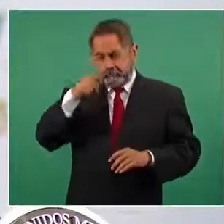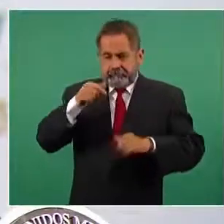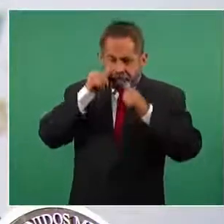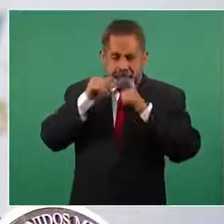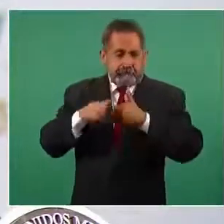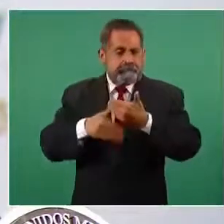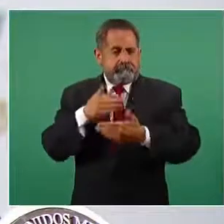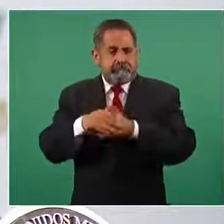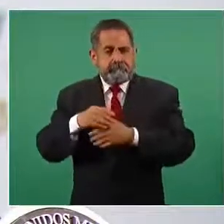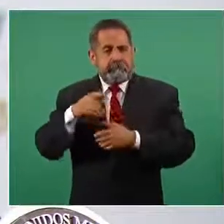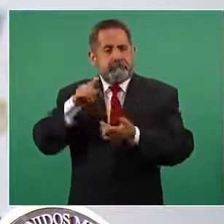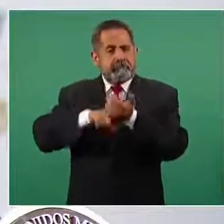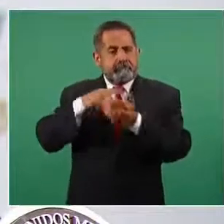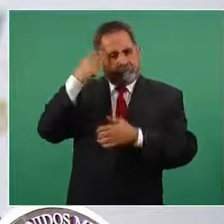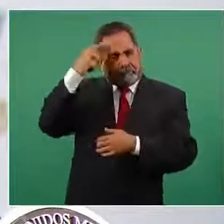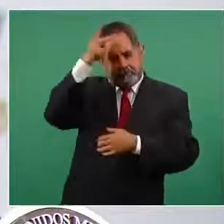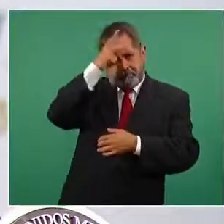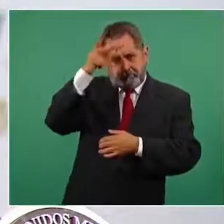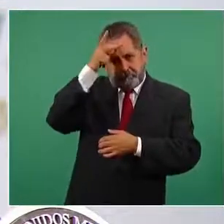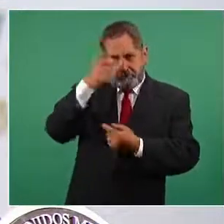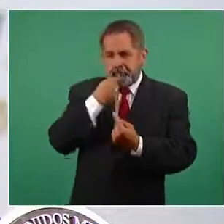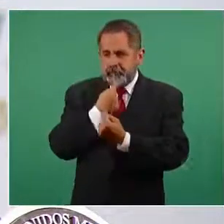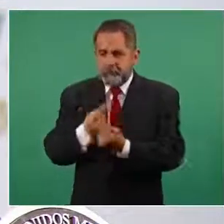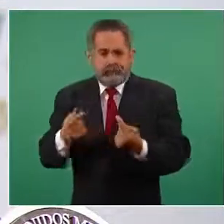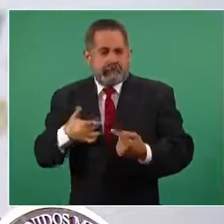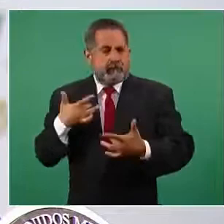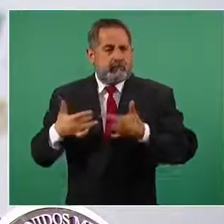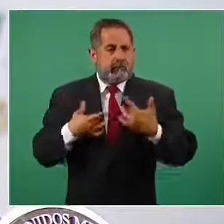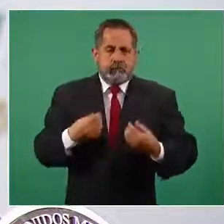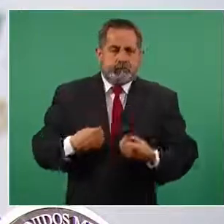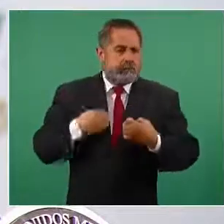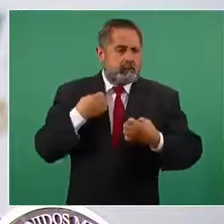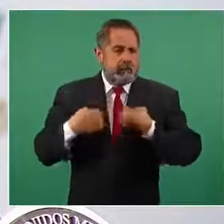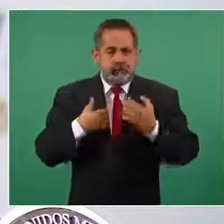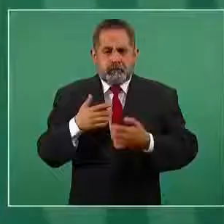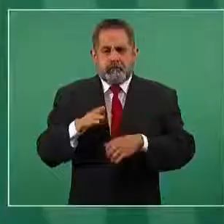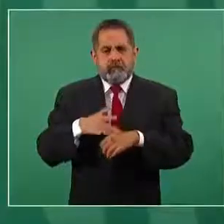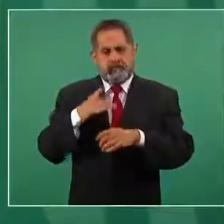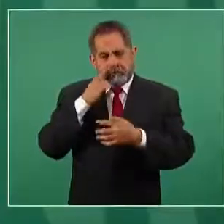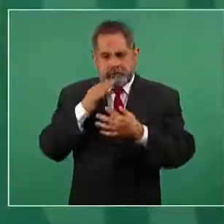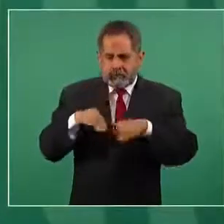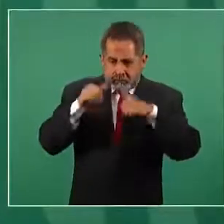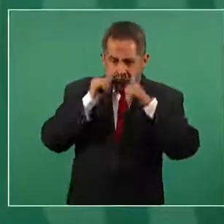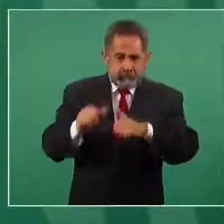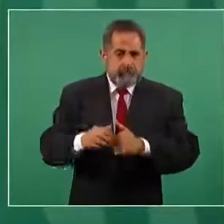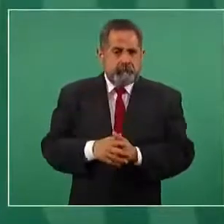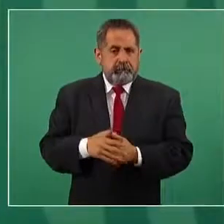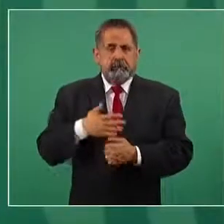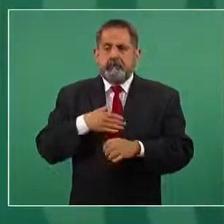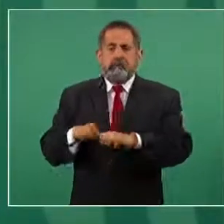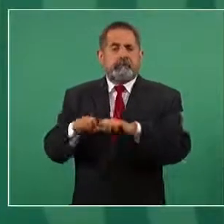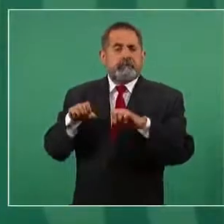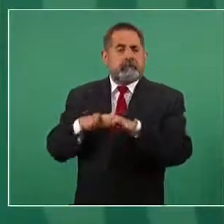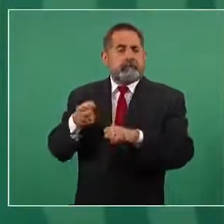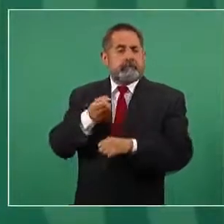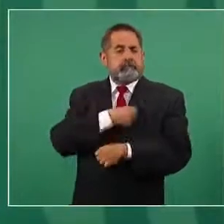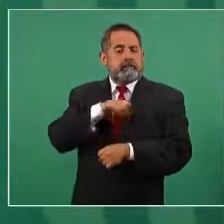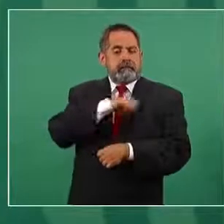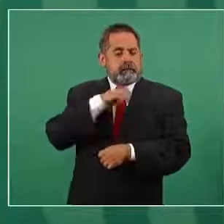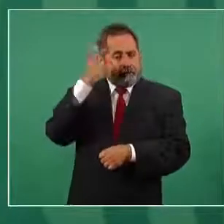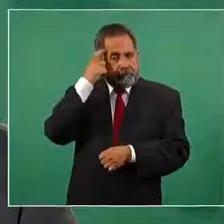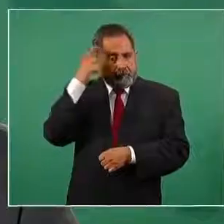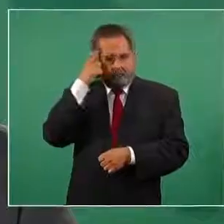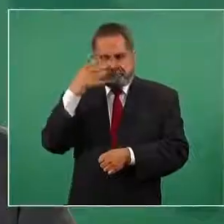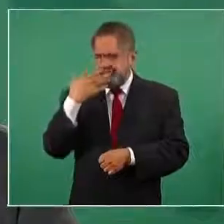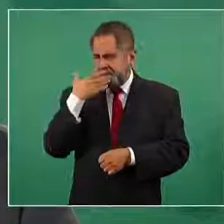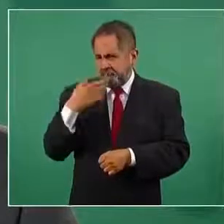necesidades psicosociales y emocionales de la niñez de manera más directa. Nuestro equipo de salud mental en la Secretaría de Salud ha hecho un